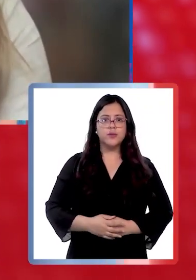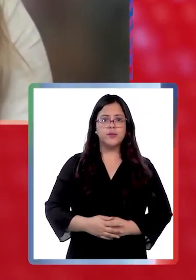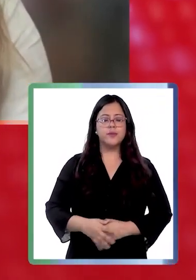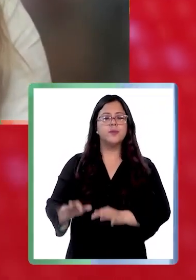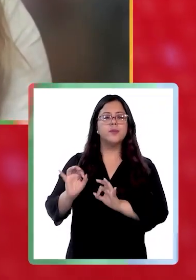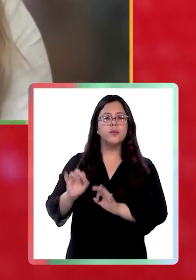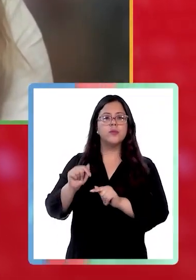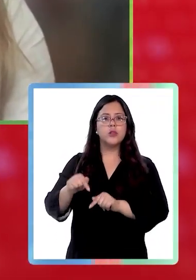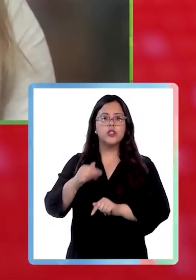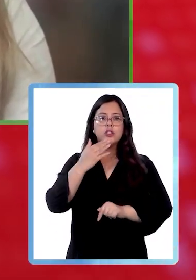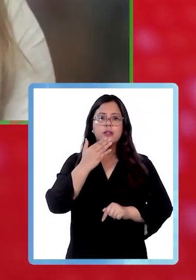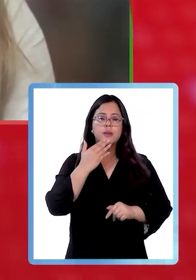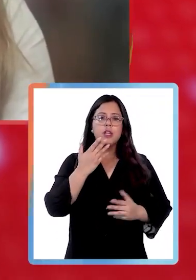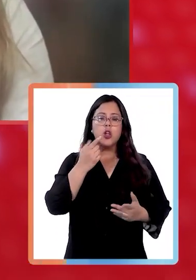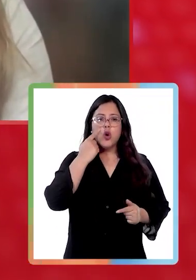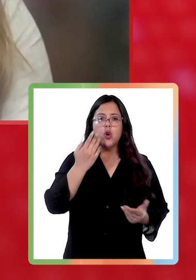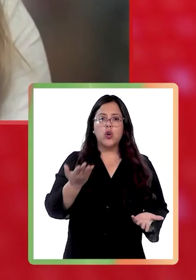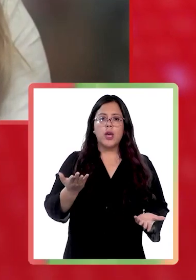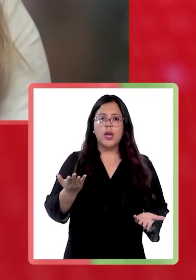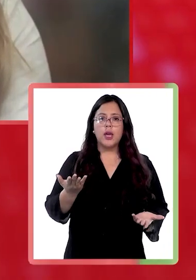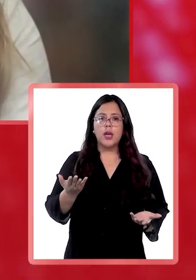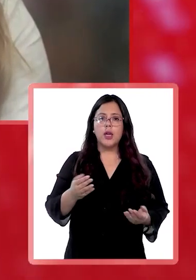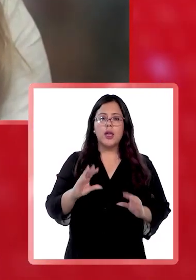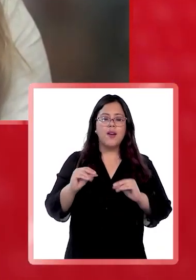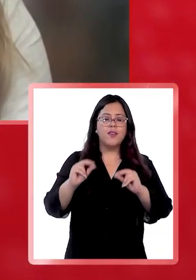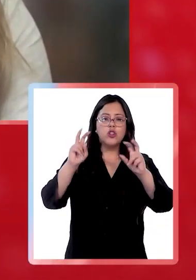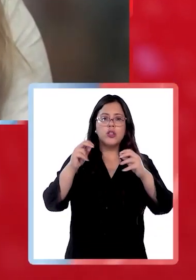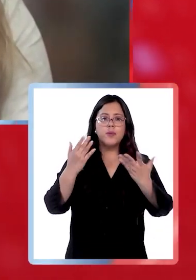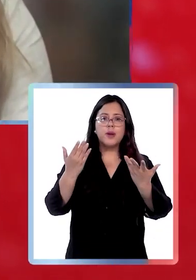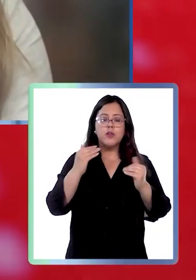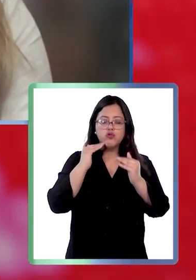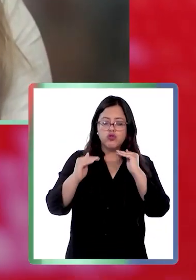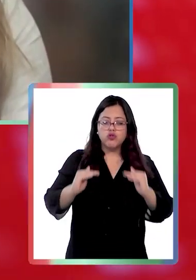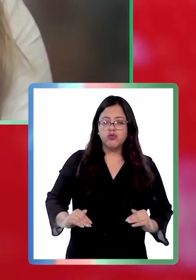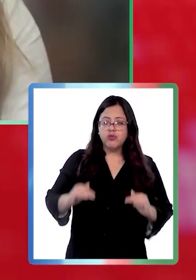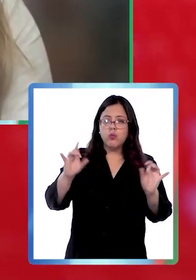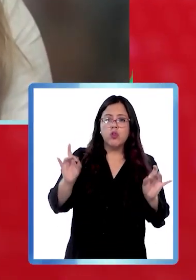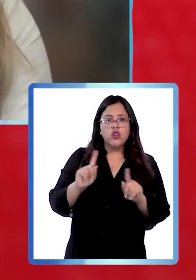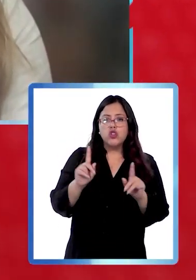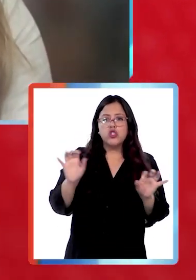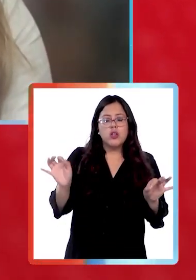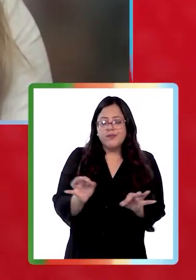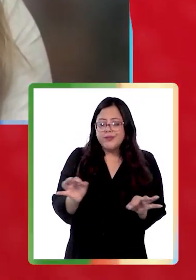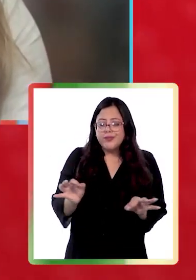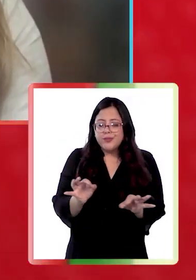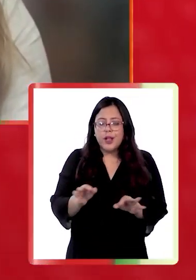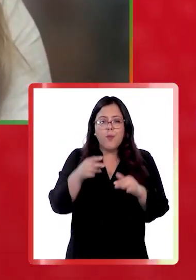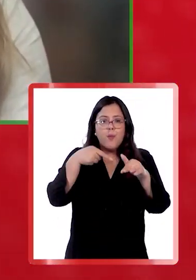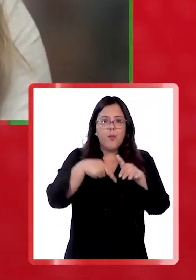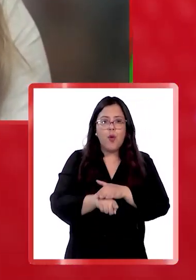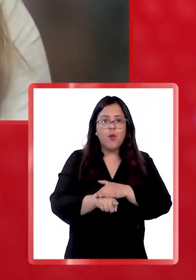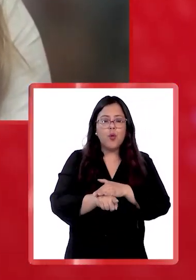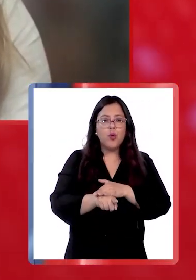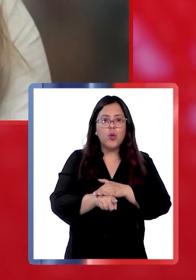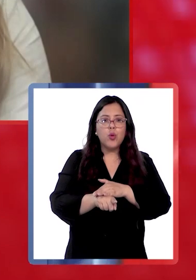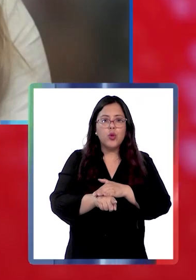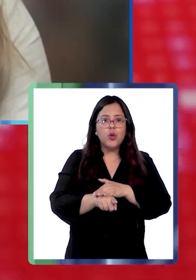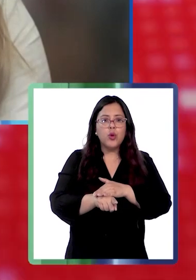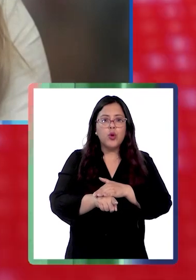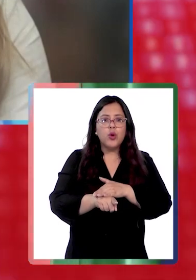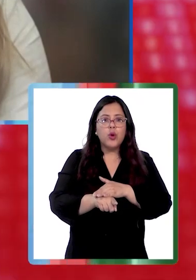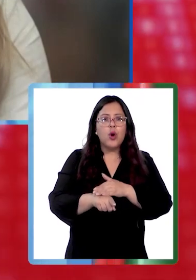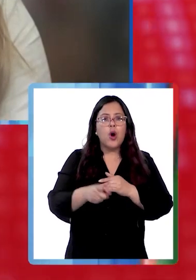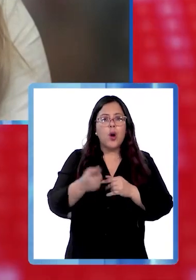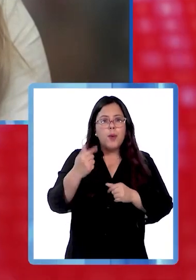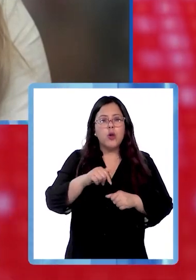todo físico. Perfecto. Ahora, esto, insisto, hablando de la primera etapa donde quizás no se conversa con tanta profundidad de estas